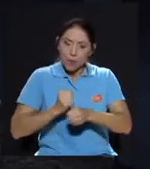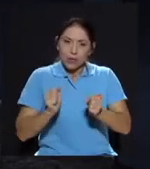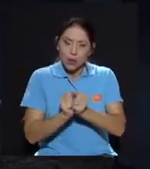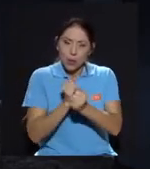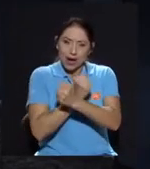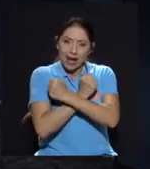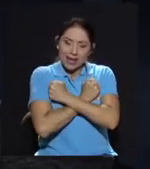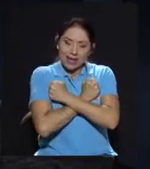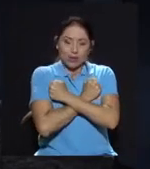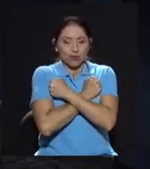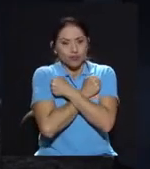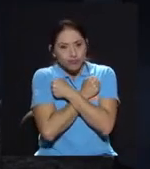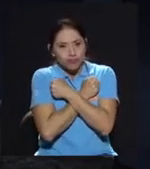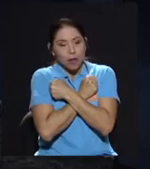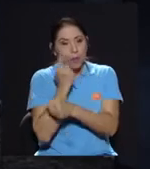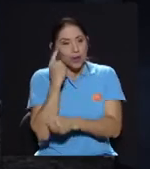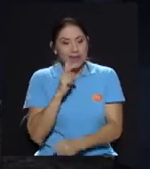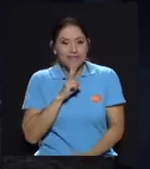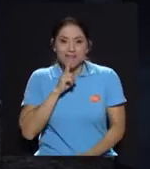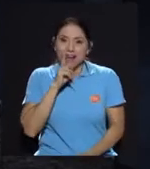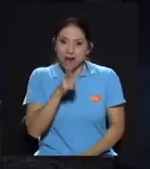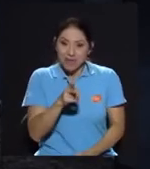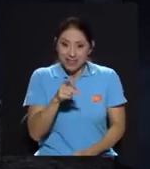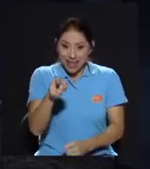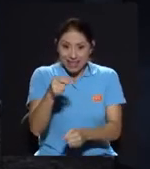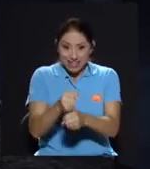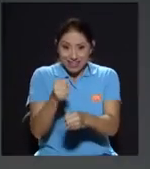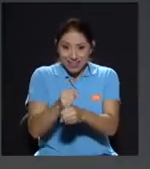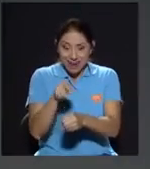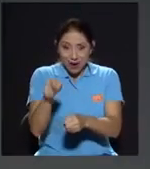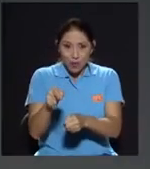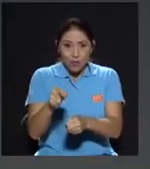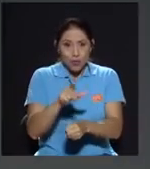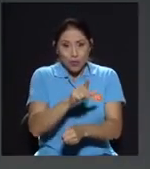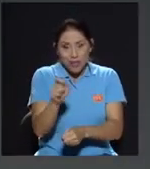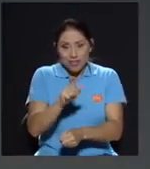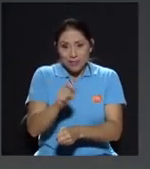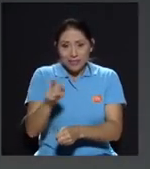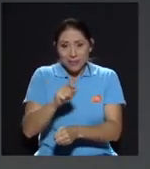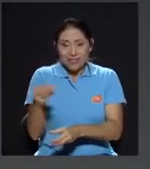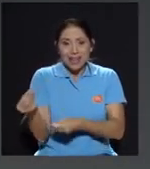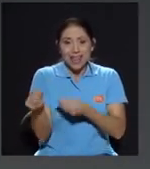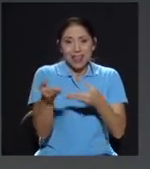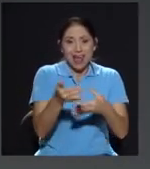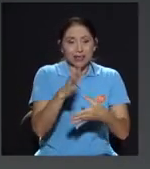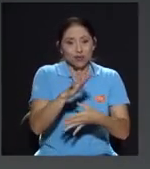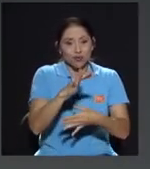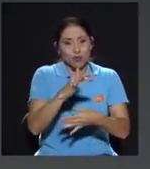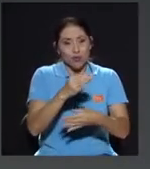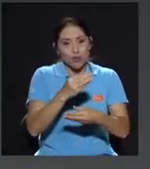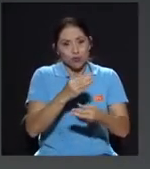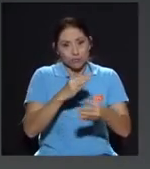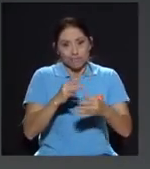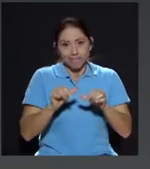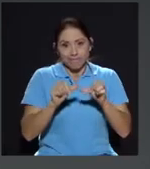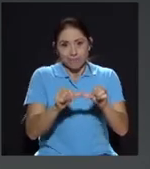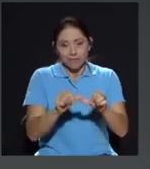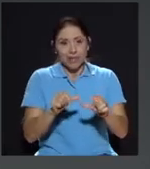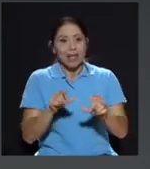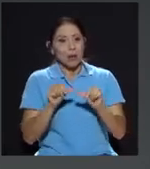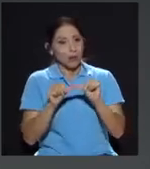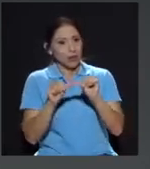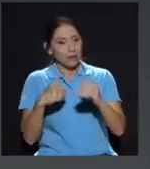amor porque es quien realmente le le da el sustento todos los meses aportaremos es uno es que el canal los invite a regresar